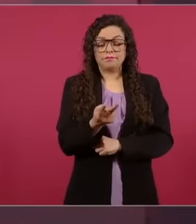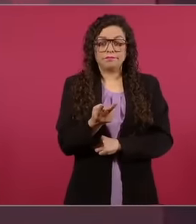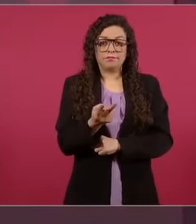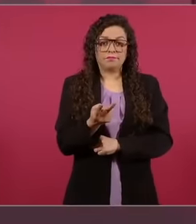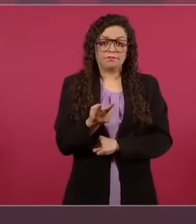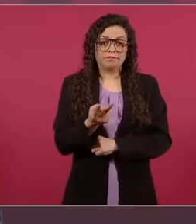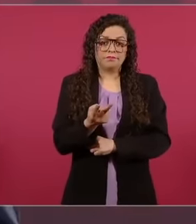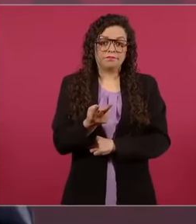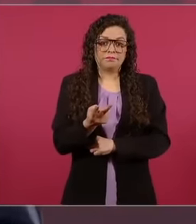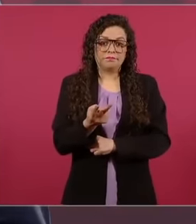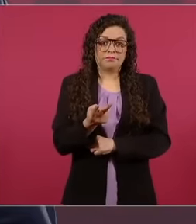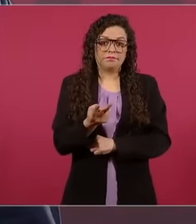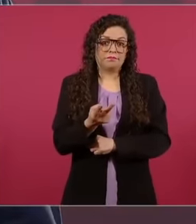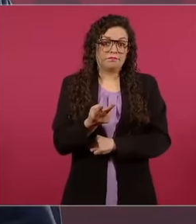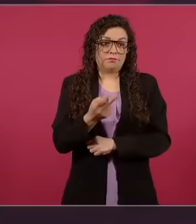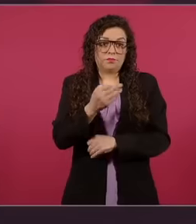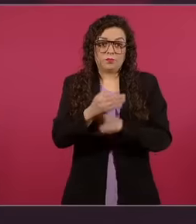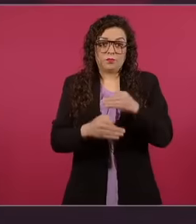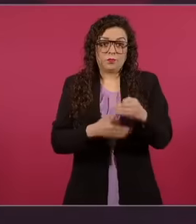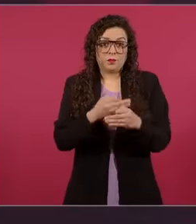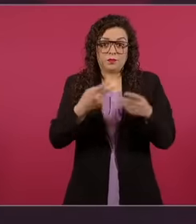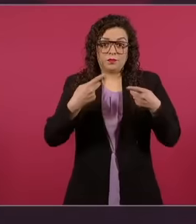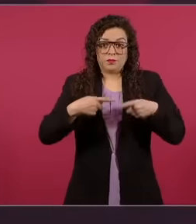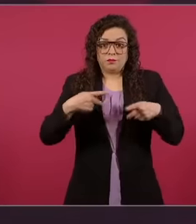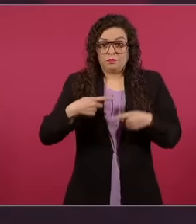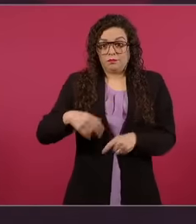actividades de interés público.